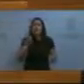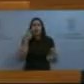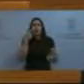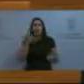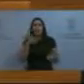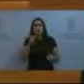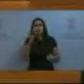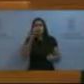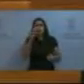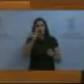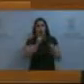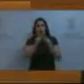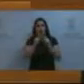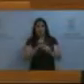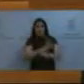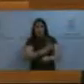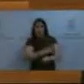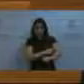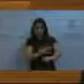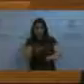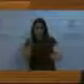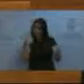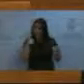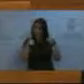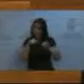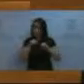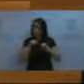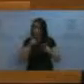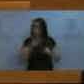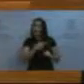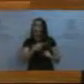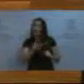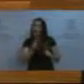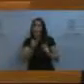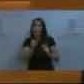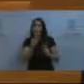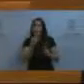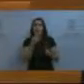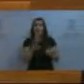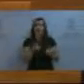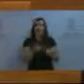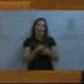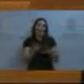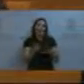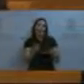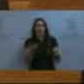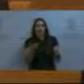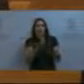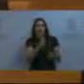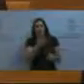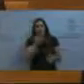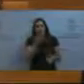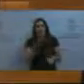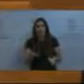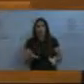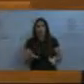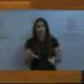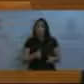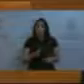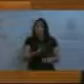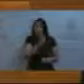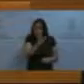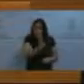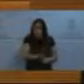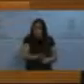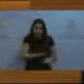que a esta actitud la llamaba de una forma determinada. Él decía abrazafarolas. Pues, parece, me recuerda,